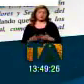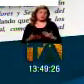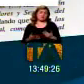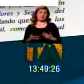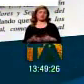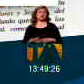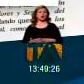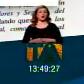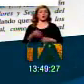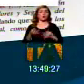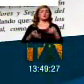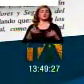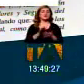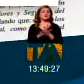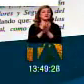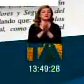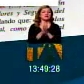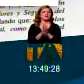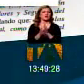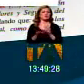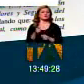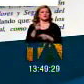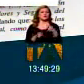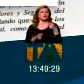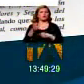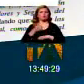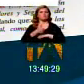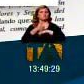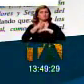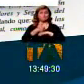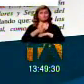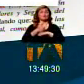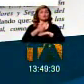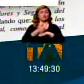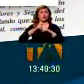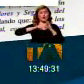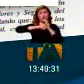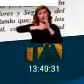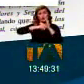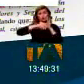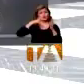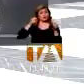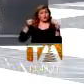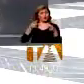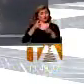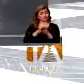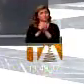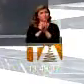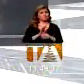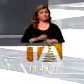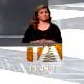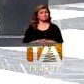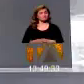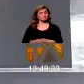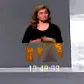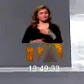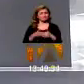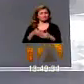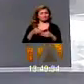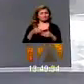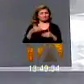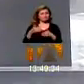de personería jurídica y evidentemente no puede tener autorización para emitir pólizas de seguros. Esta aparente